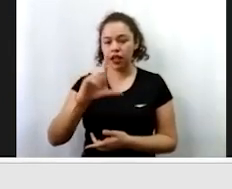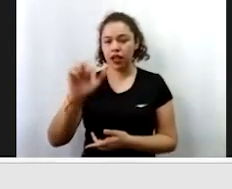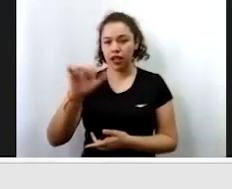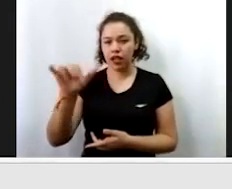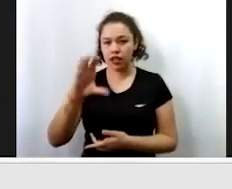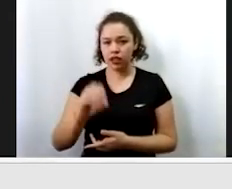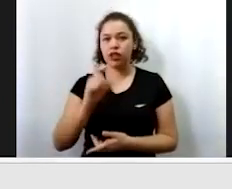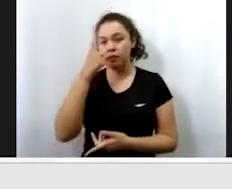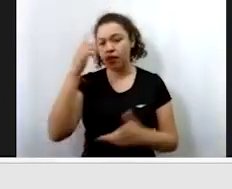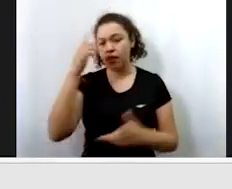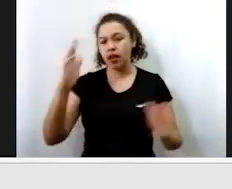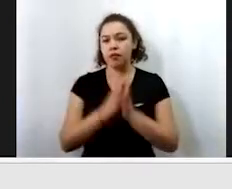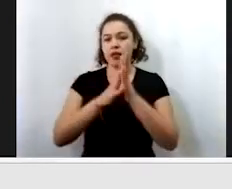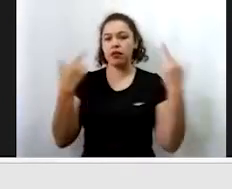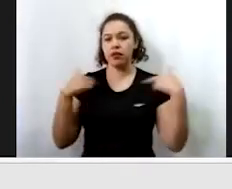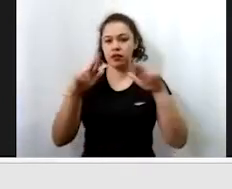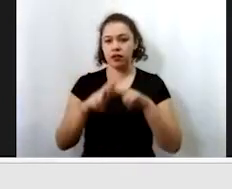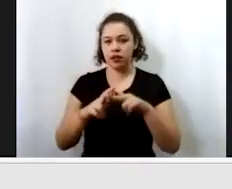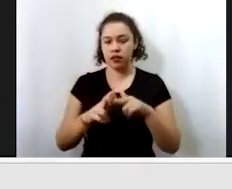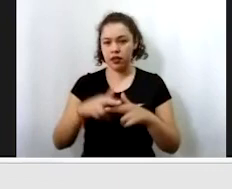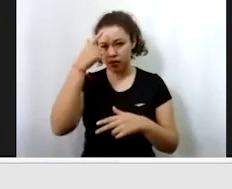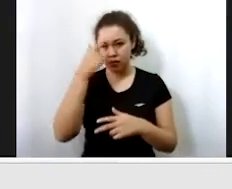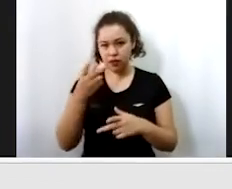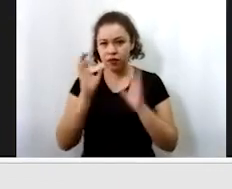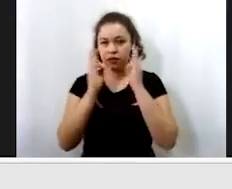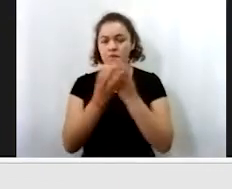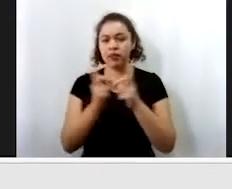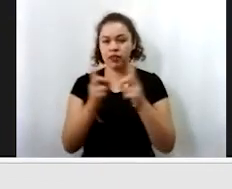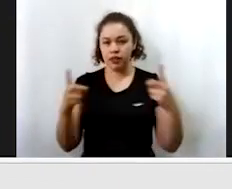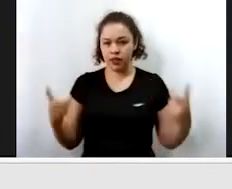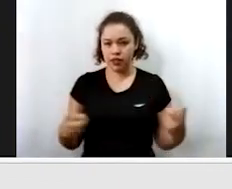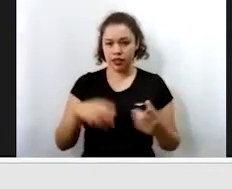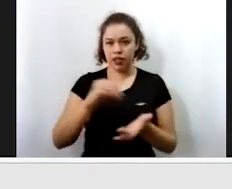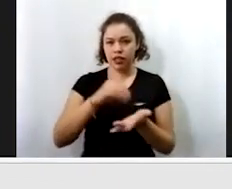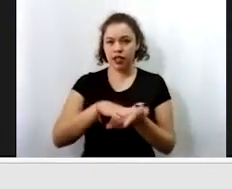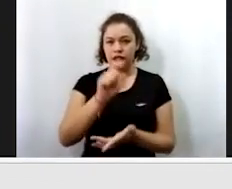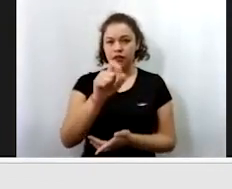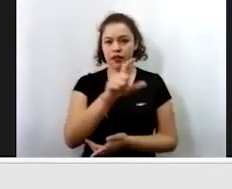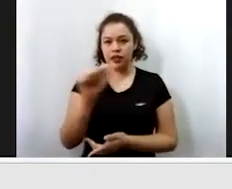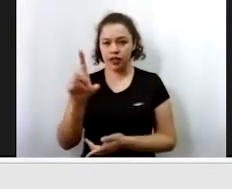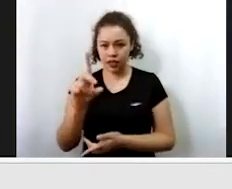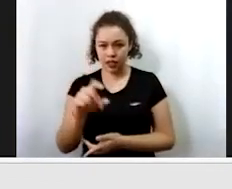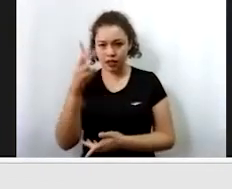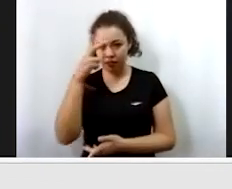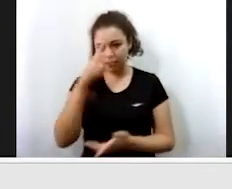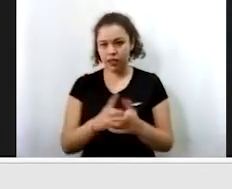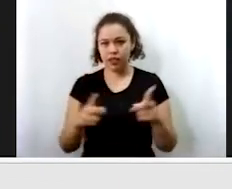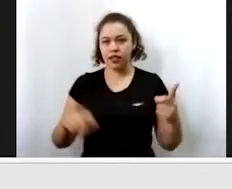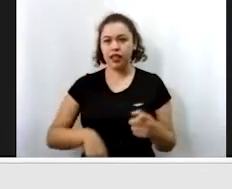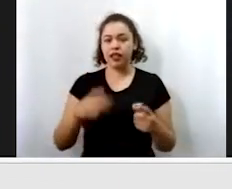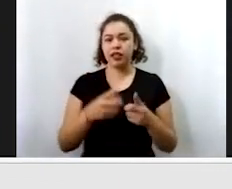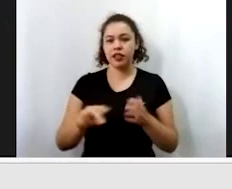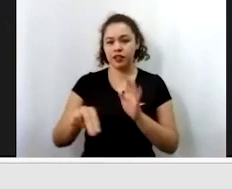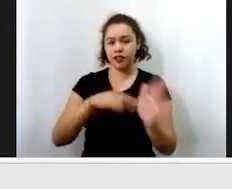como instructora en la sesión de formación y desarrollo Agenda 2030 para el Desarrollo Sostenible. Firma Sergio Gómez, jefe